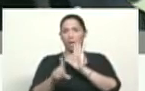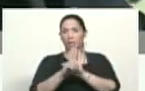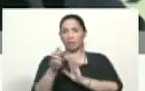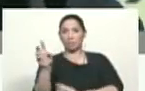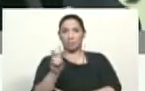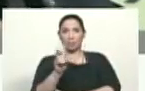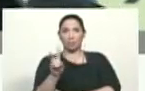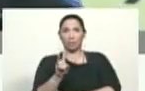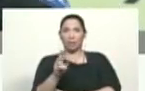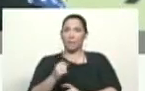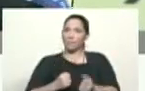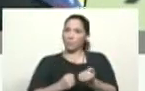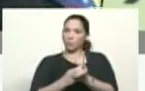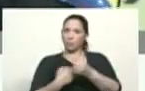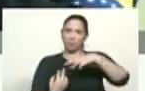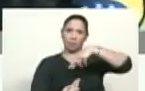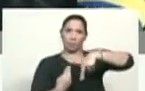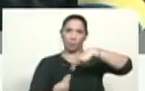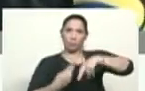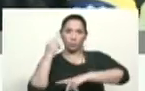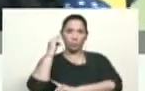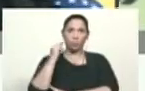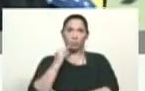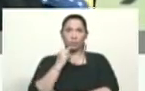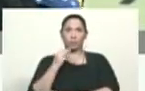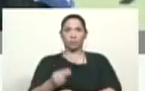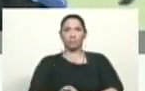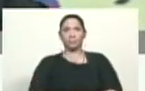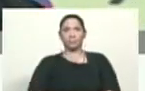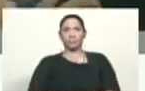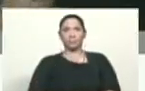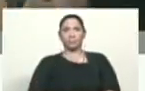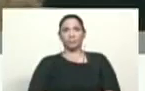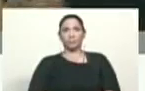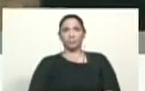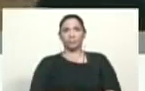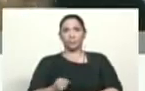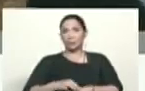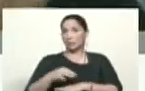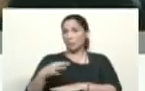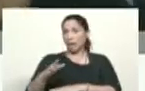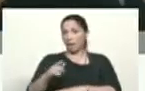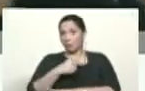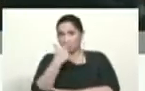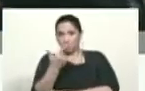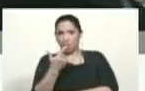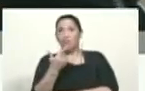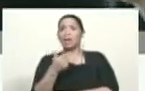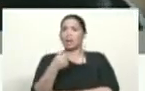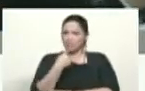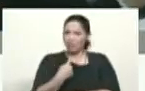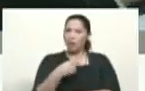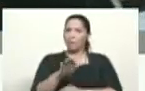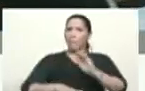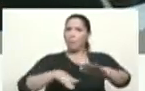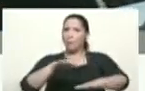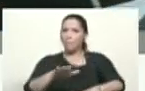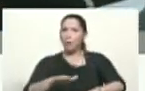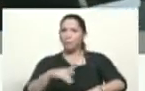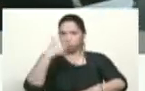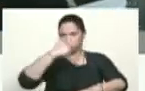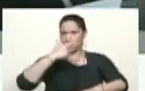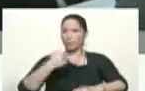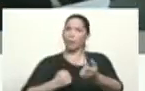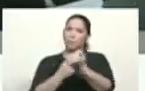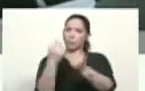Venezuela, para apoyar a la revolución bolivariana en Venezuela. Se dejaron de timideces y dieron los pasos al frente. Y